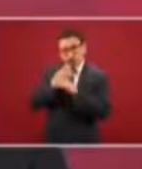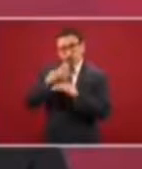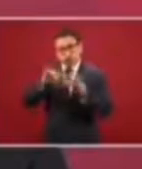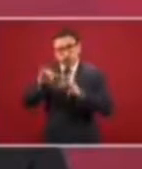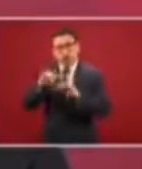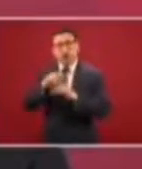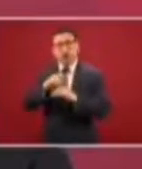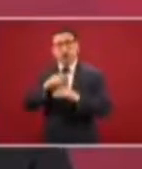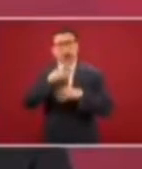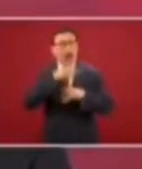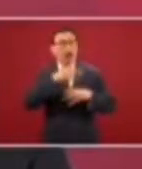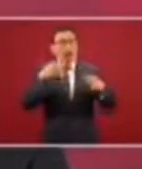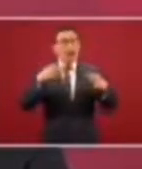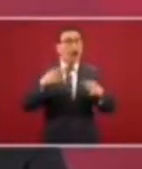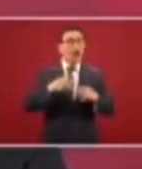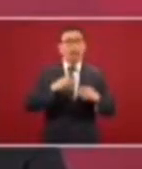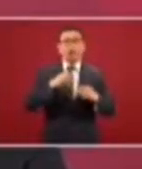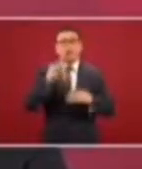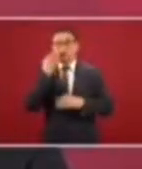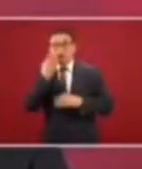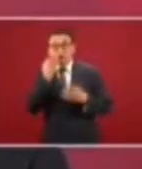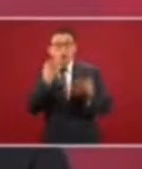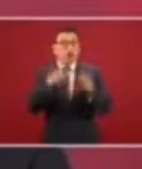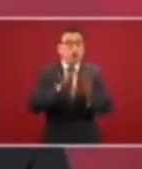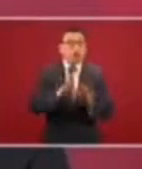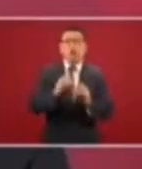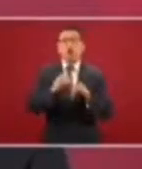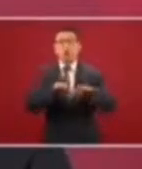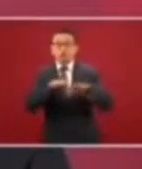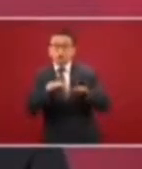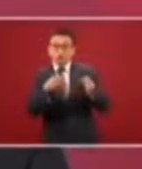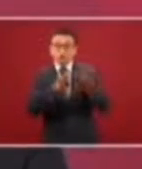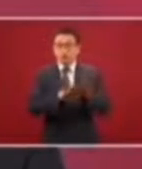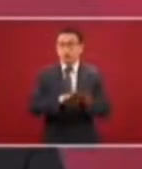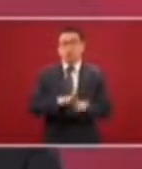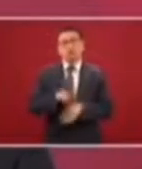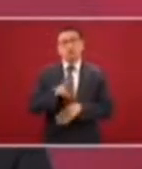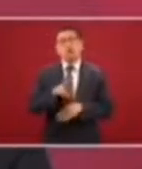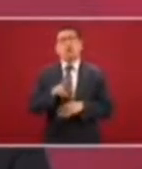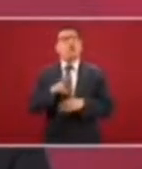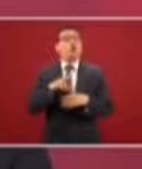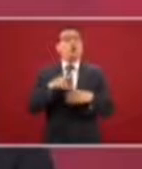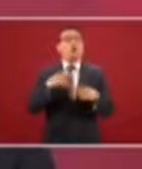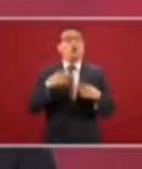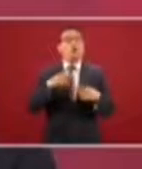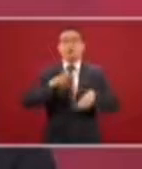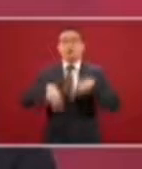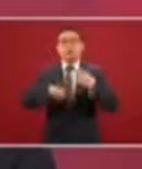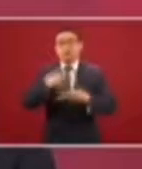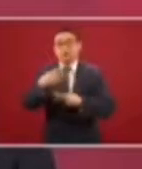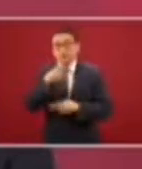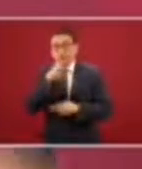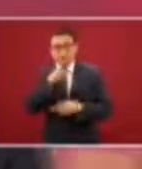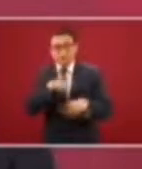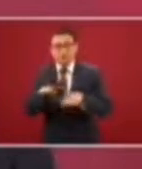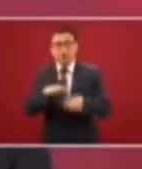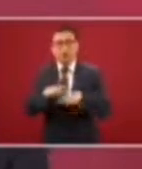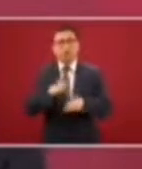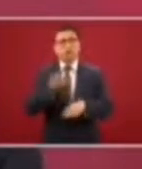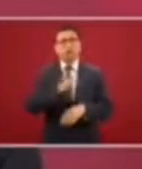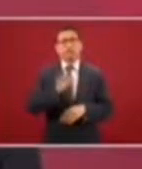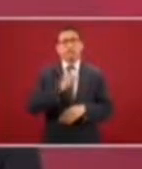de salud pública para cerrar escuelas, cerrar trabajo, tener ausentismo laboral justificado de